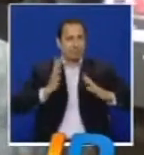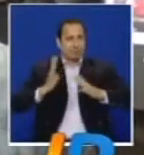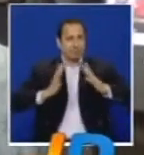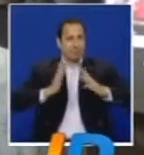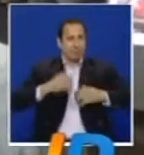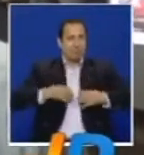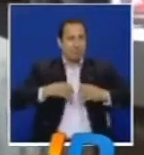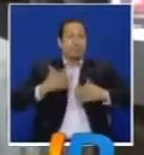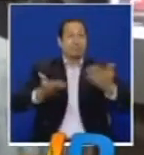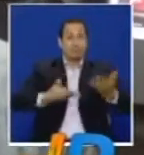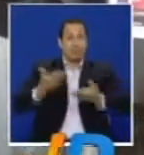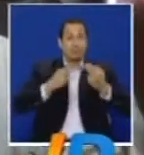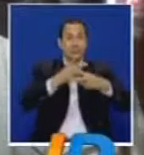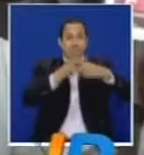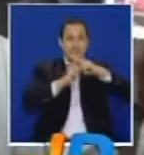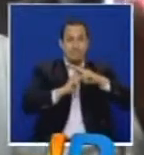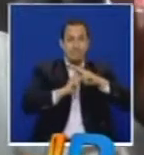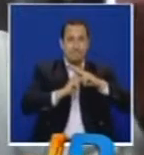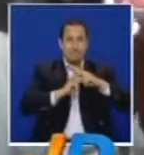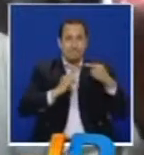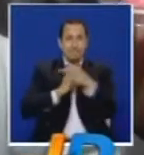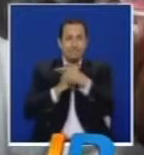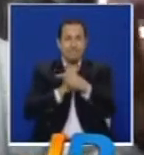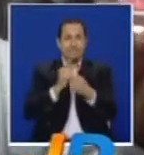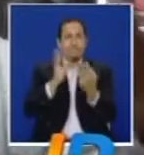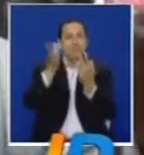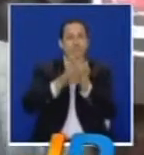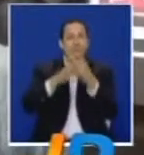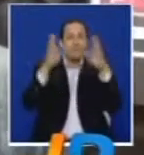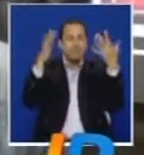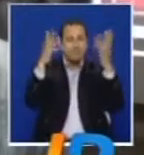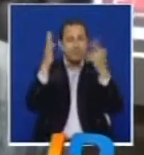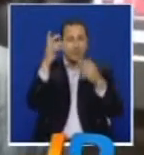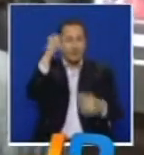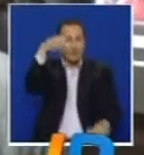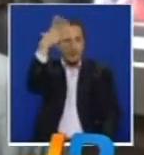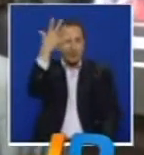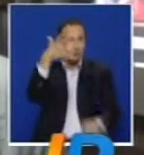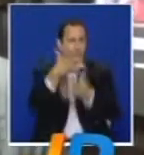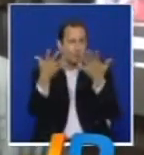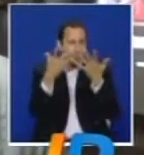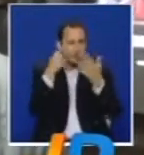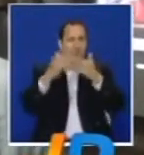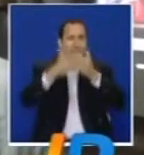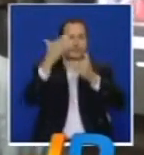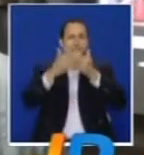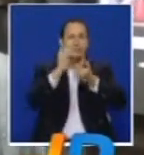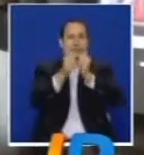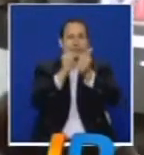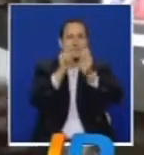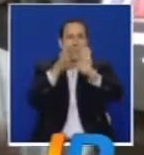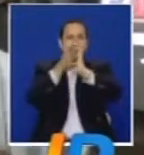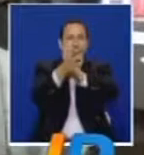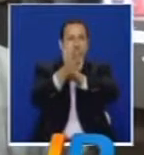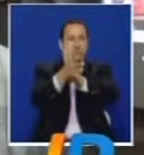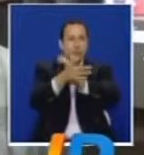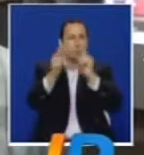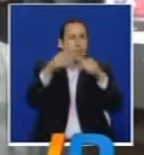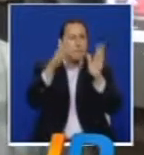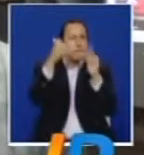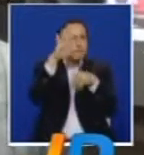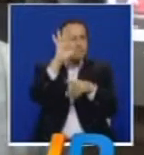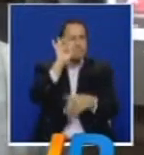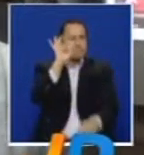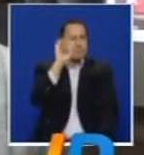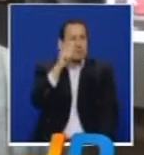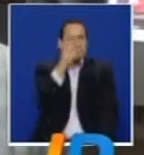la mejor tienda de trajes exclusivos para bodas, grados, fiestas y eventos especiales, iniciamos la información deportiva. ¿Qué fue lo mejor hoy?